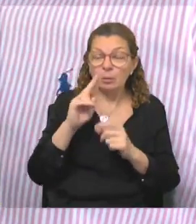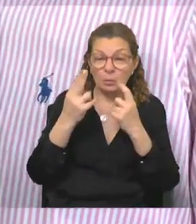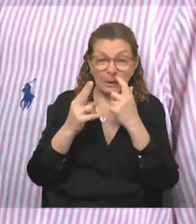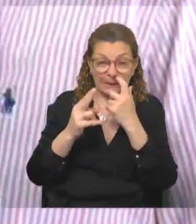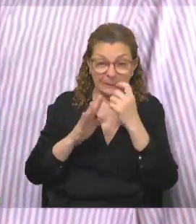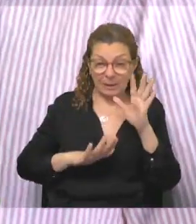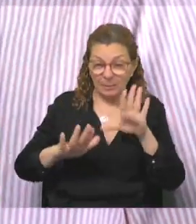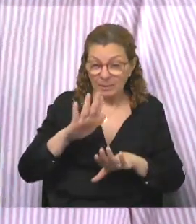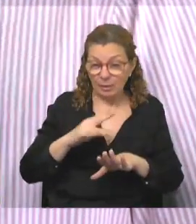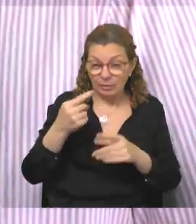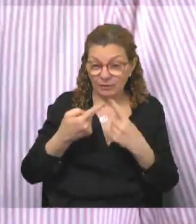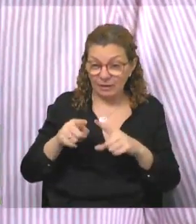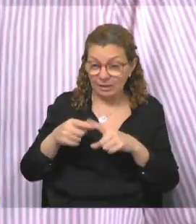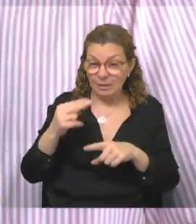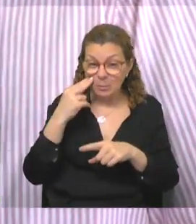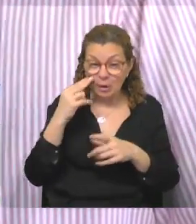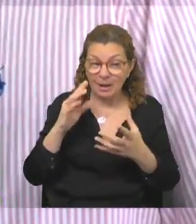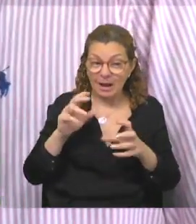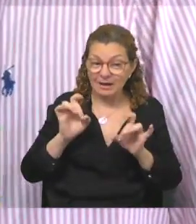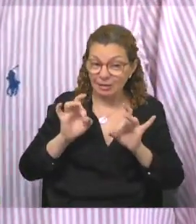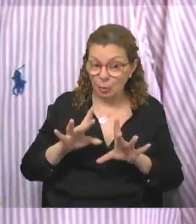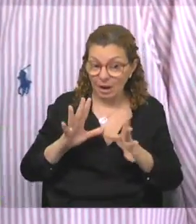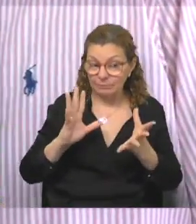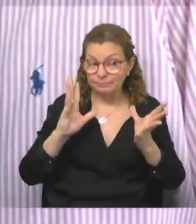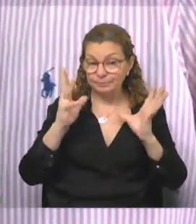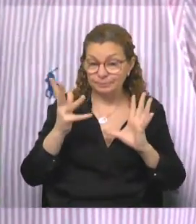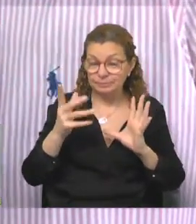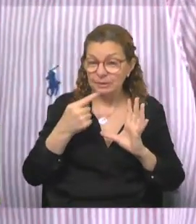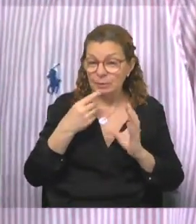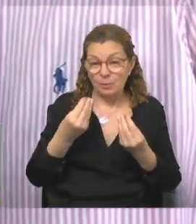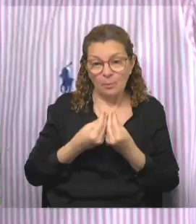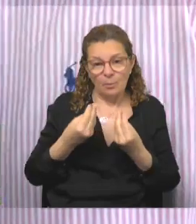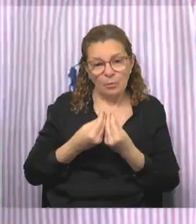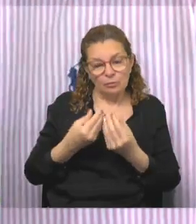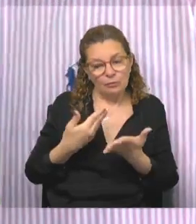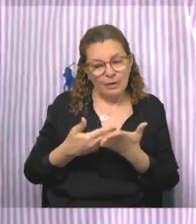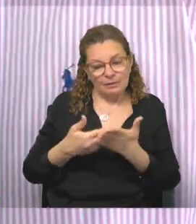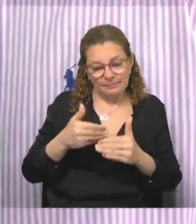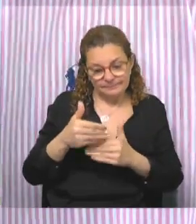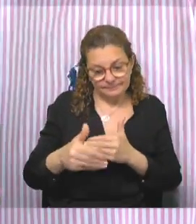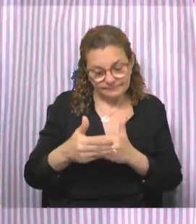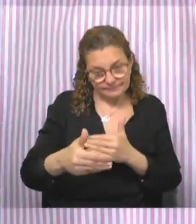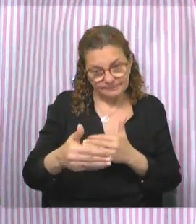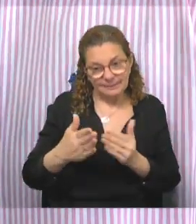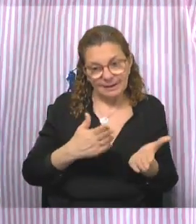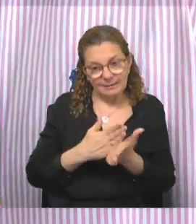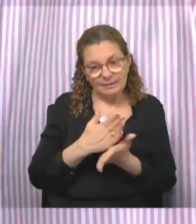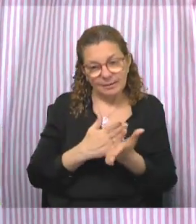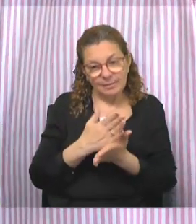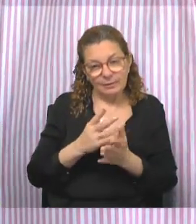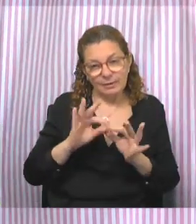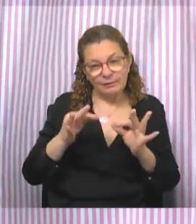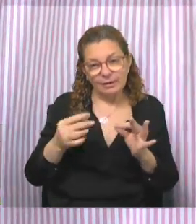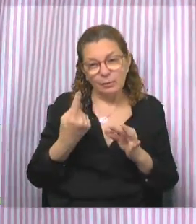preparado para enfrentar distintos desastres naturales o queda mucho camino por recorrer no queda muchísimo camino por recorrer creo que siempre hay una frase que